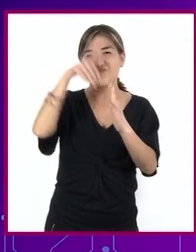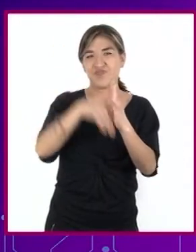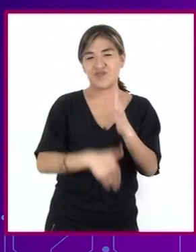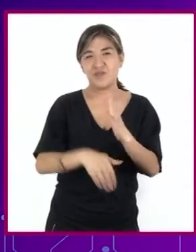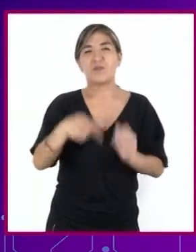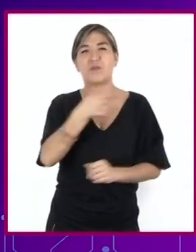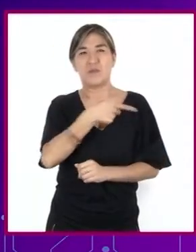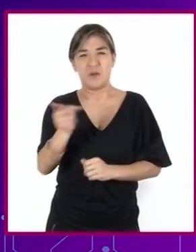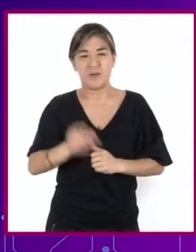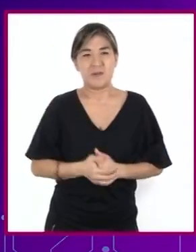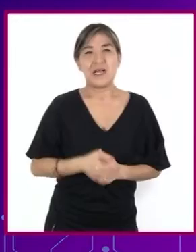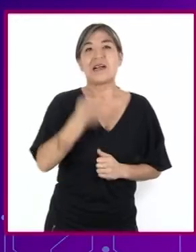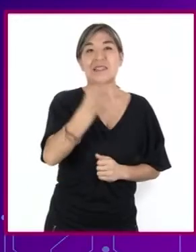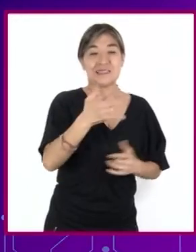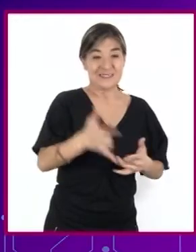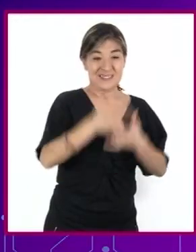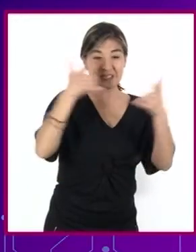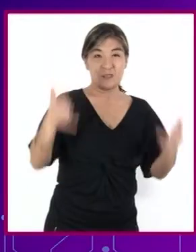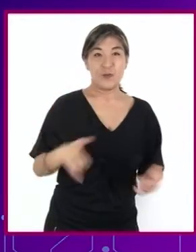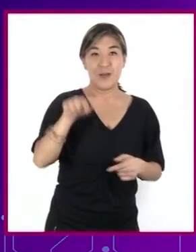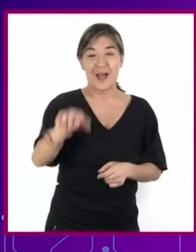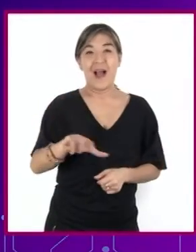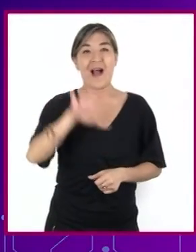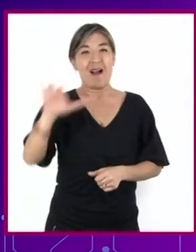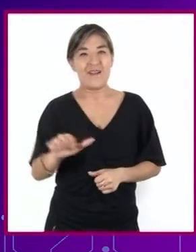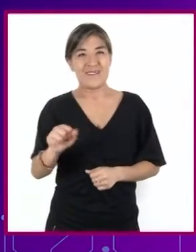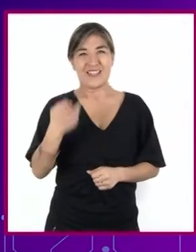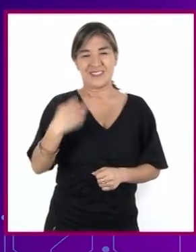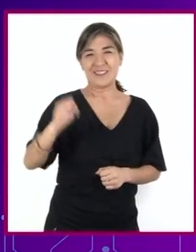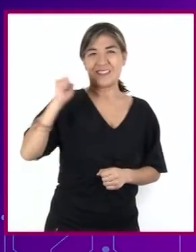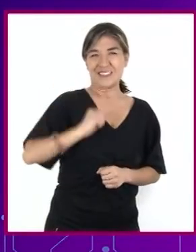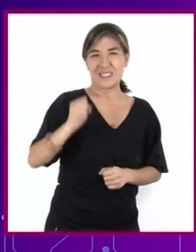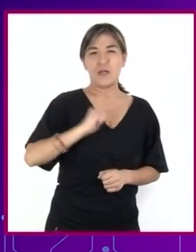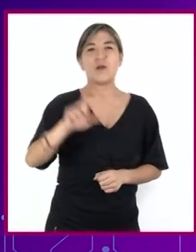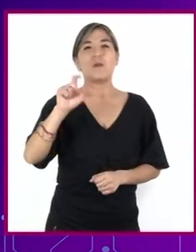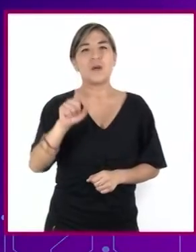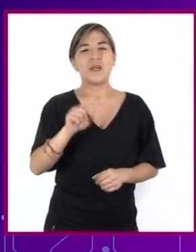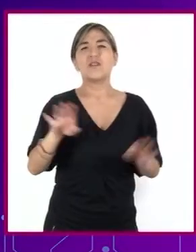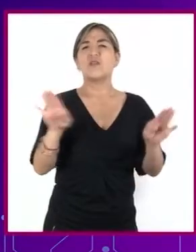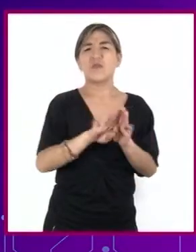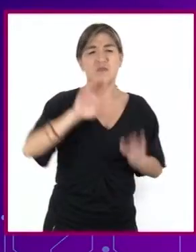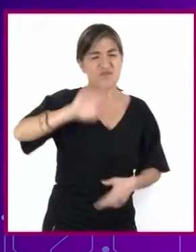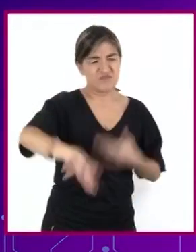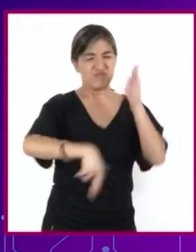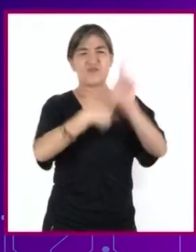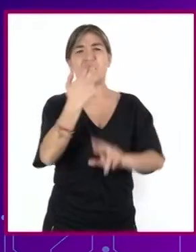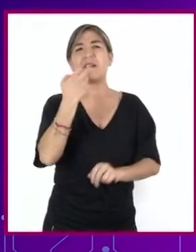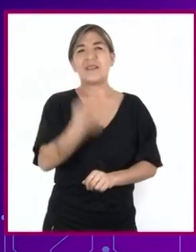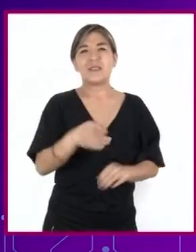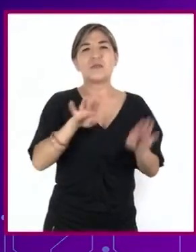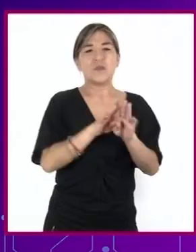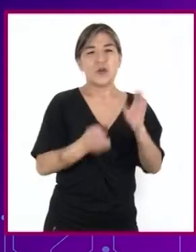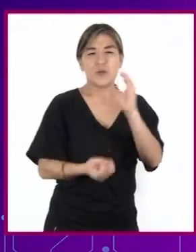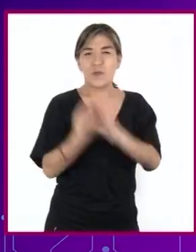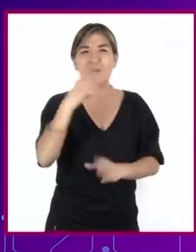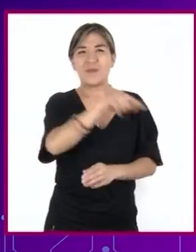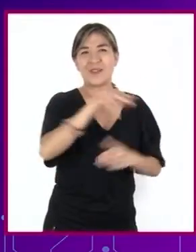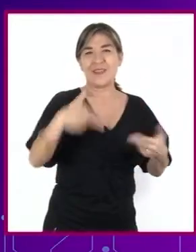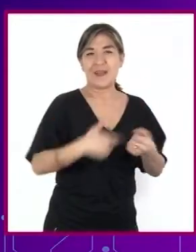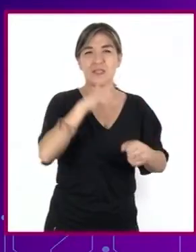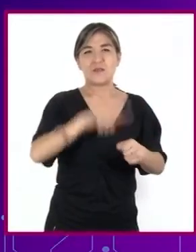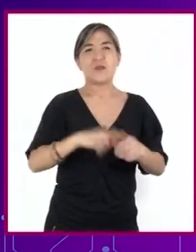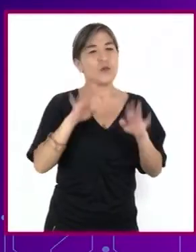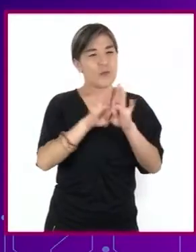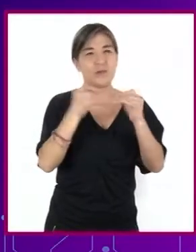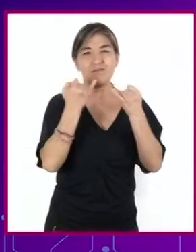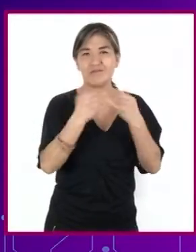En la historia de África, durante el siglo XX, surgieron rebeliones anticolonialistas y muchas naciones obtuvieron su